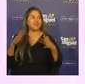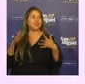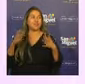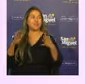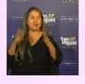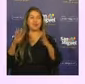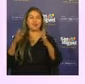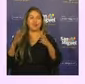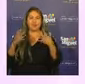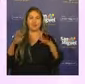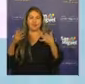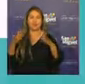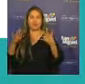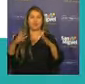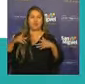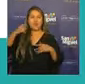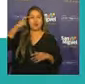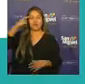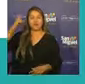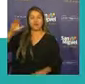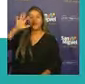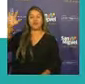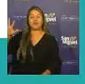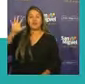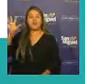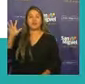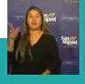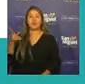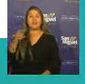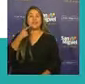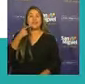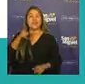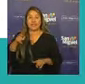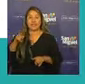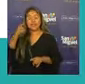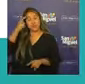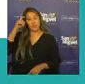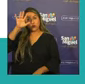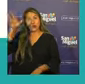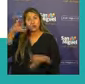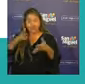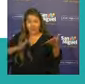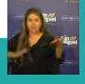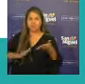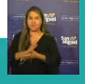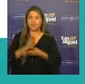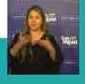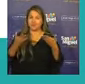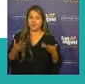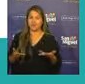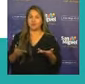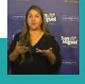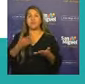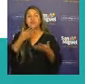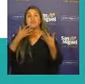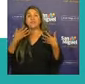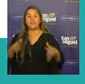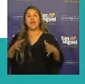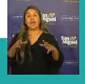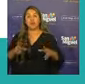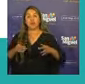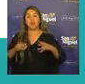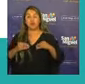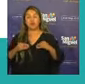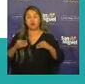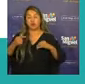Hoy, estos son 2 sueños que hemos tenido desde que partimos. Cuando asumimos, cuando yo era